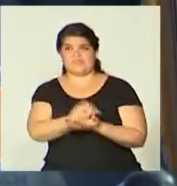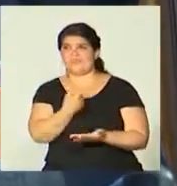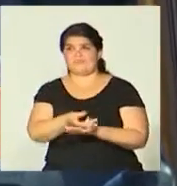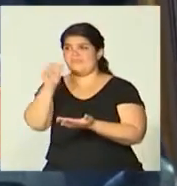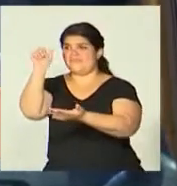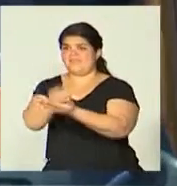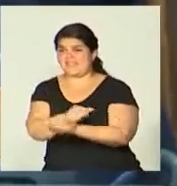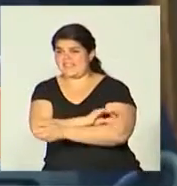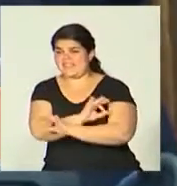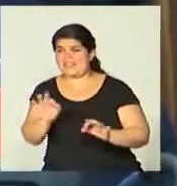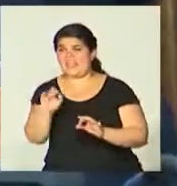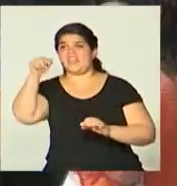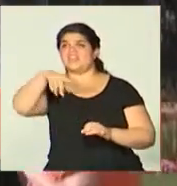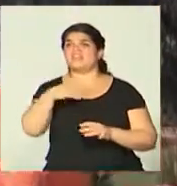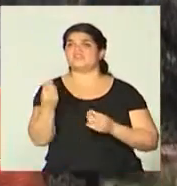algo que es